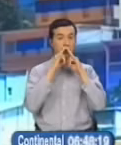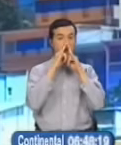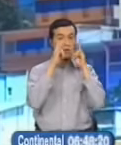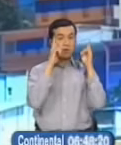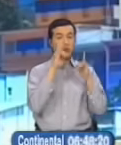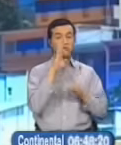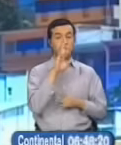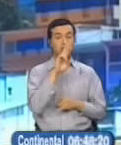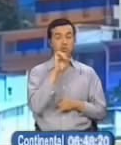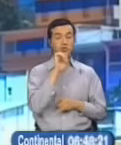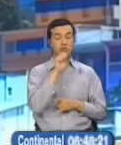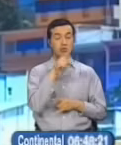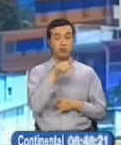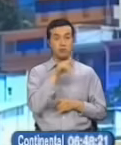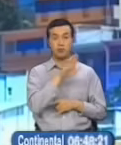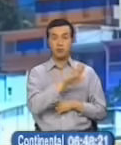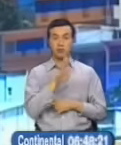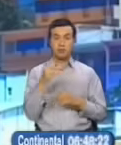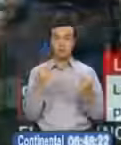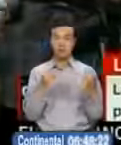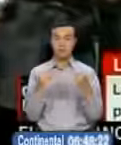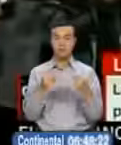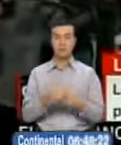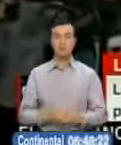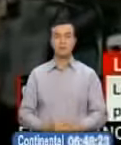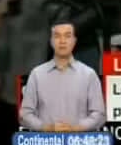Trump en la carrera por la Casa Blanca.